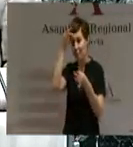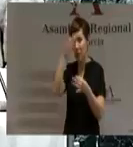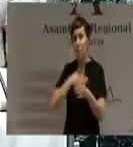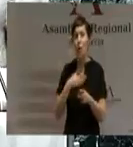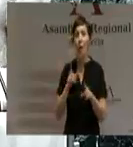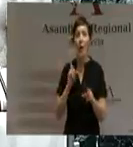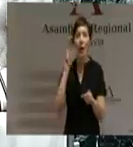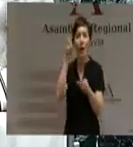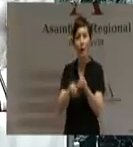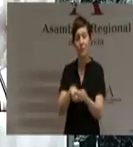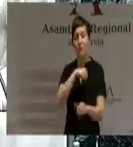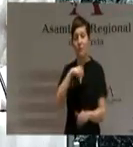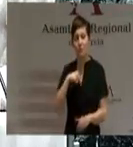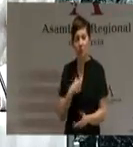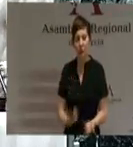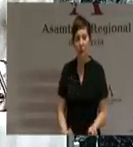personales.